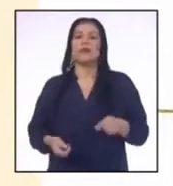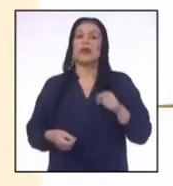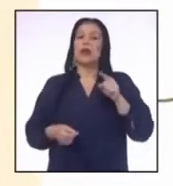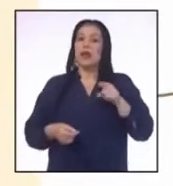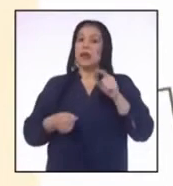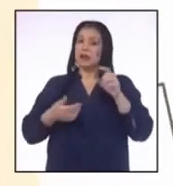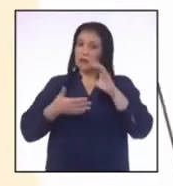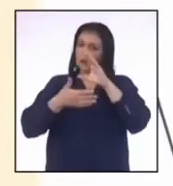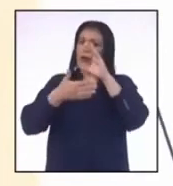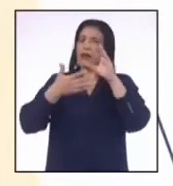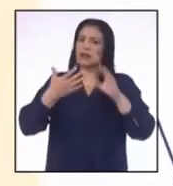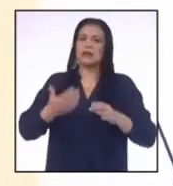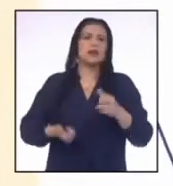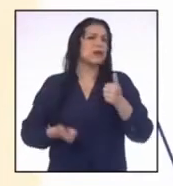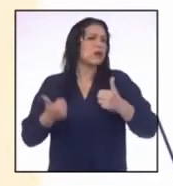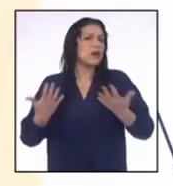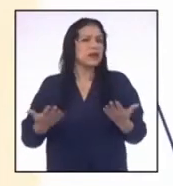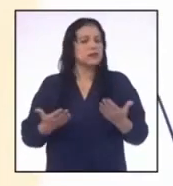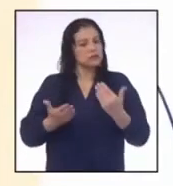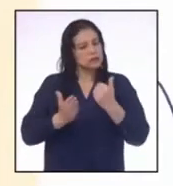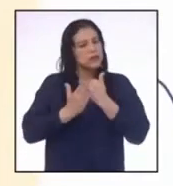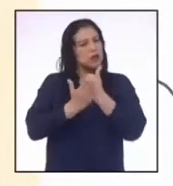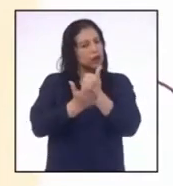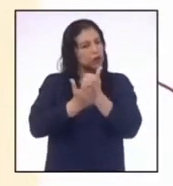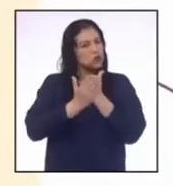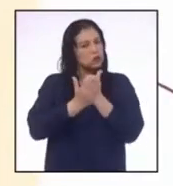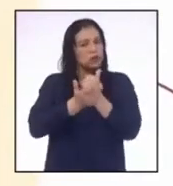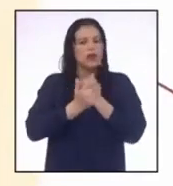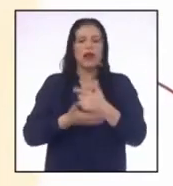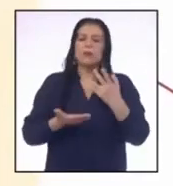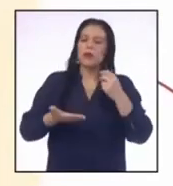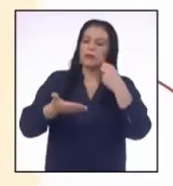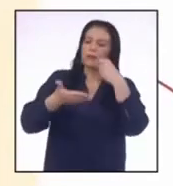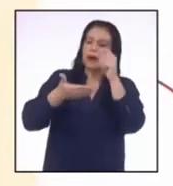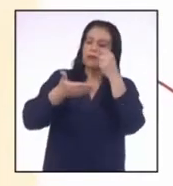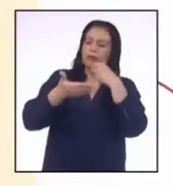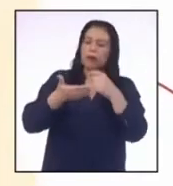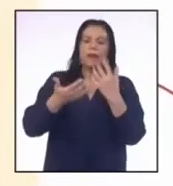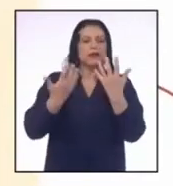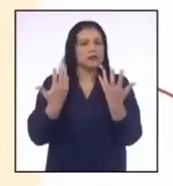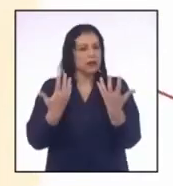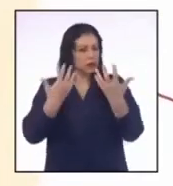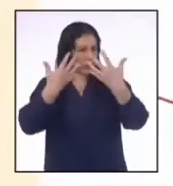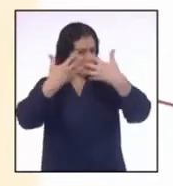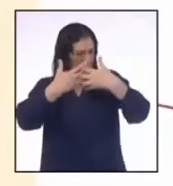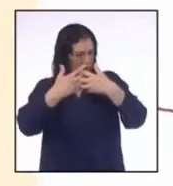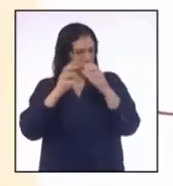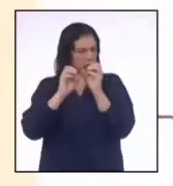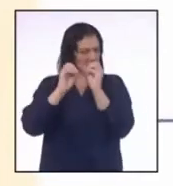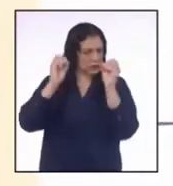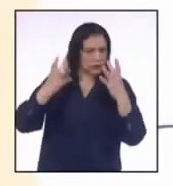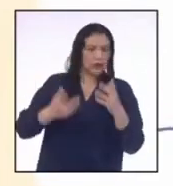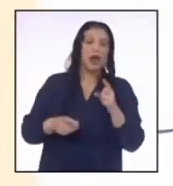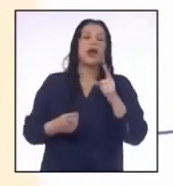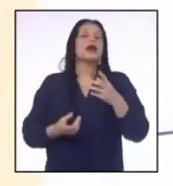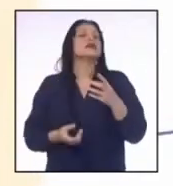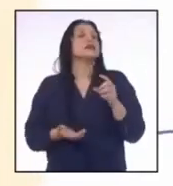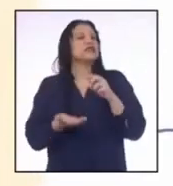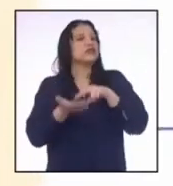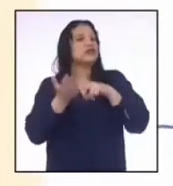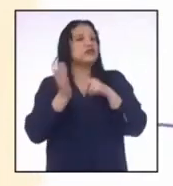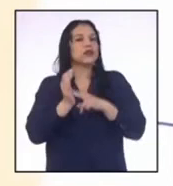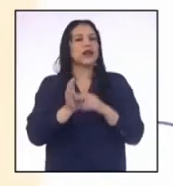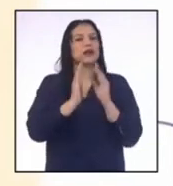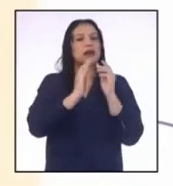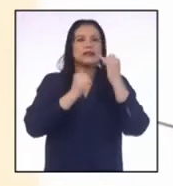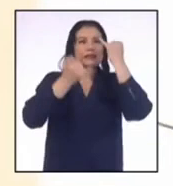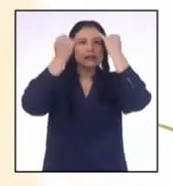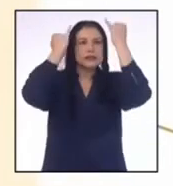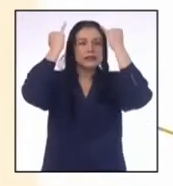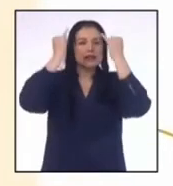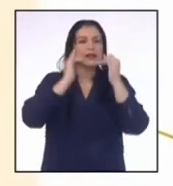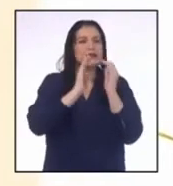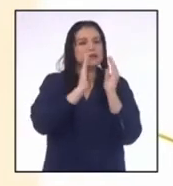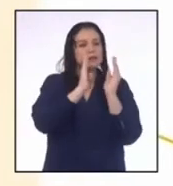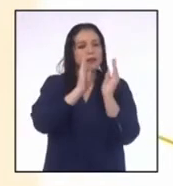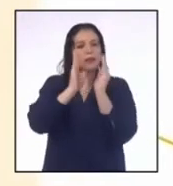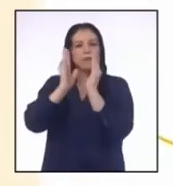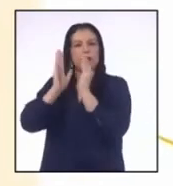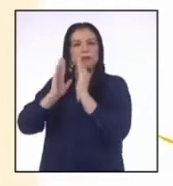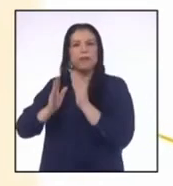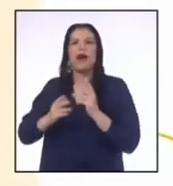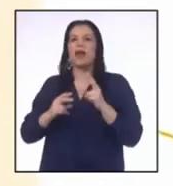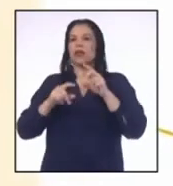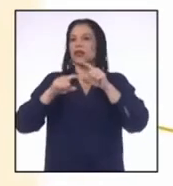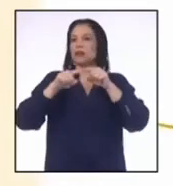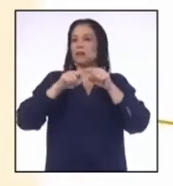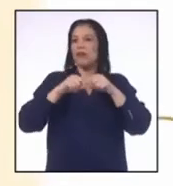Este criterio nos ayudará a verificar la coherencia, es decir, a ordenar las ideas en